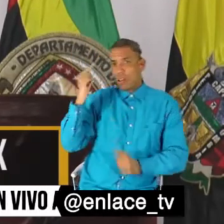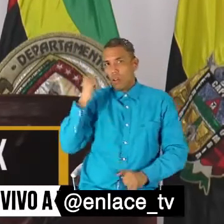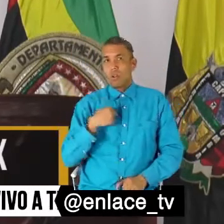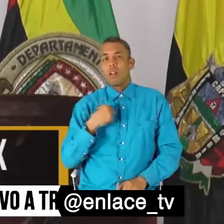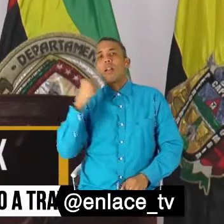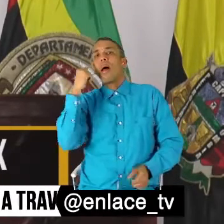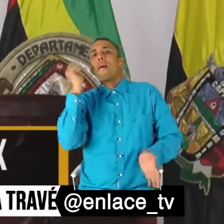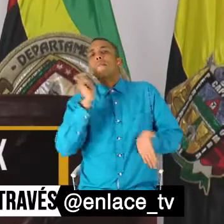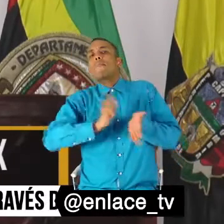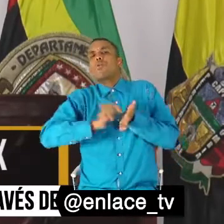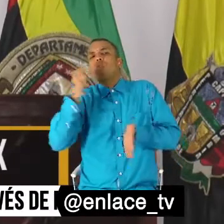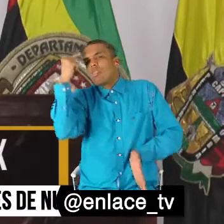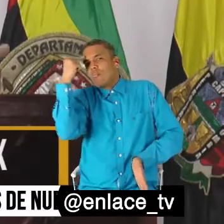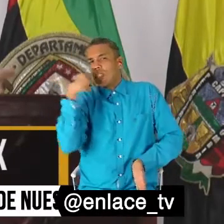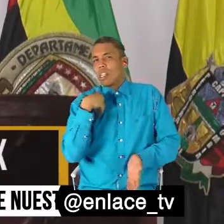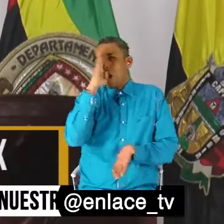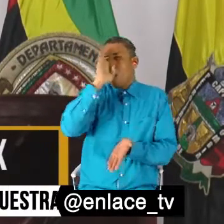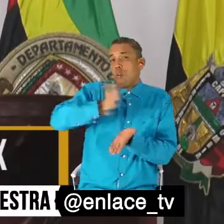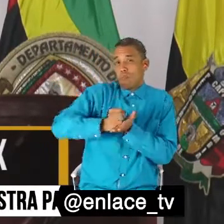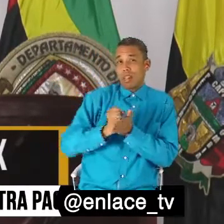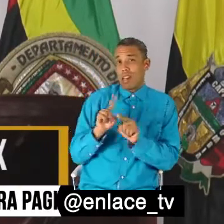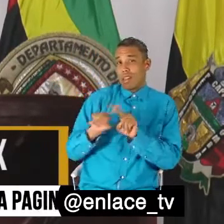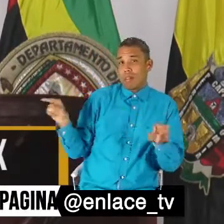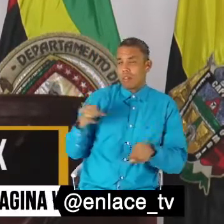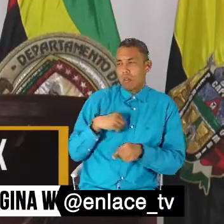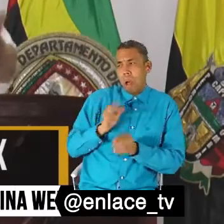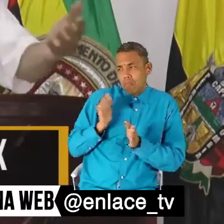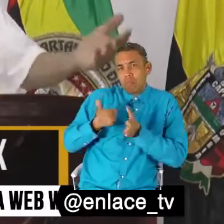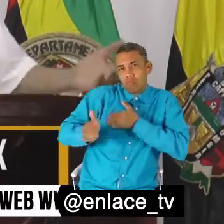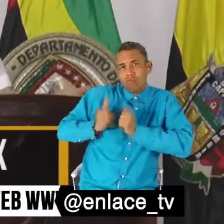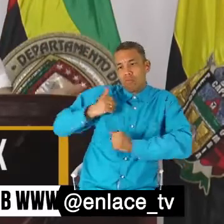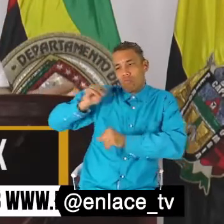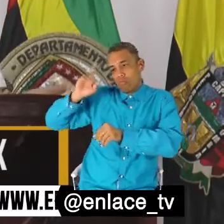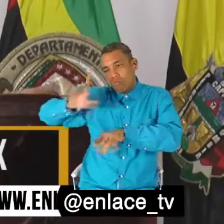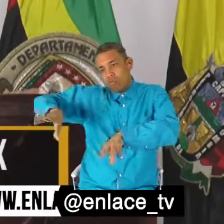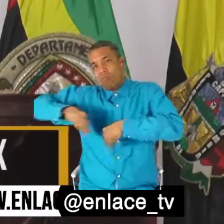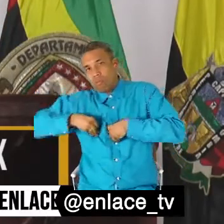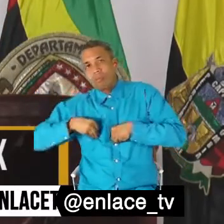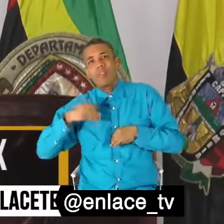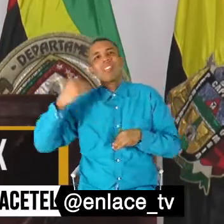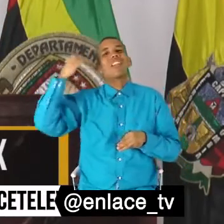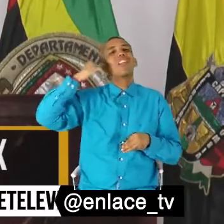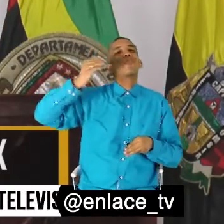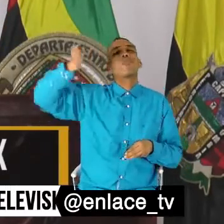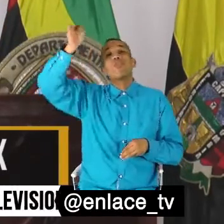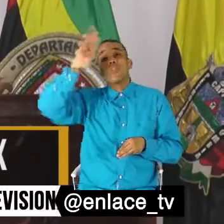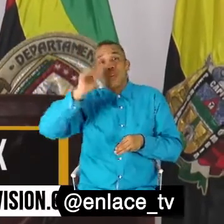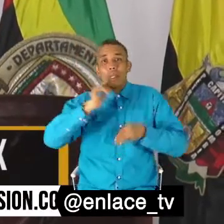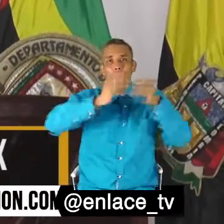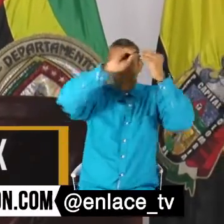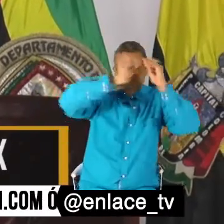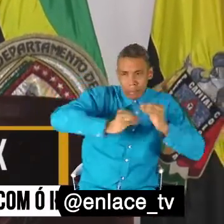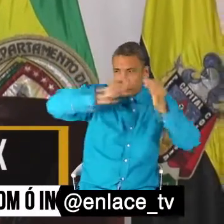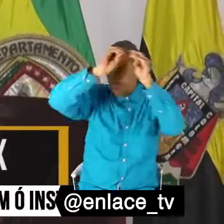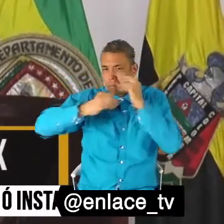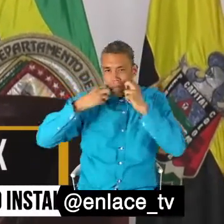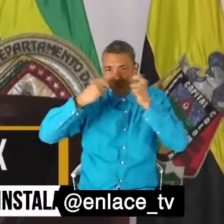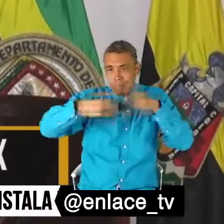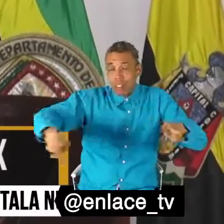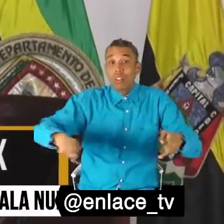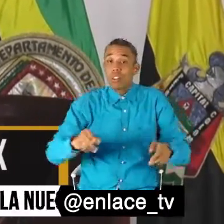vista mío, y comprendiendo que tenemos que construir juntos, que Dios nos puso juntos en este país. Pero como no somos